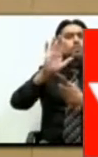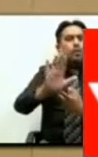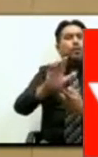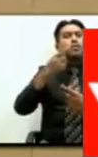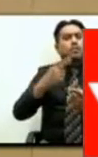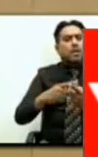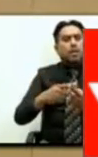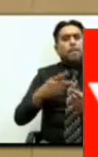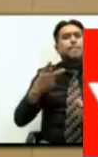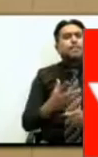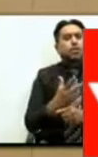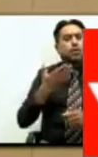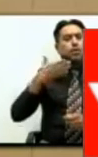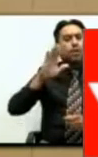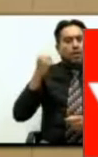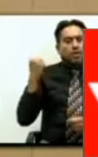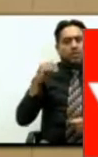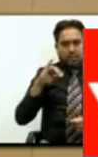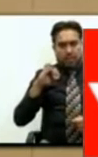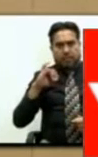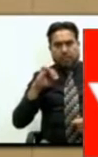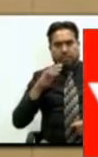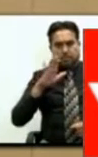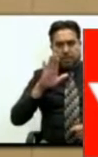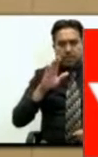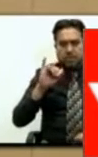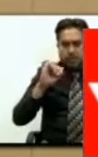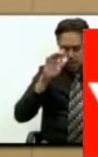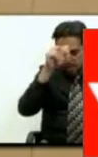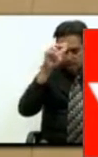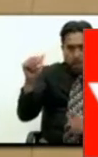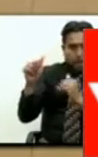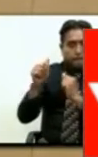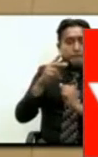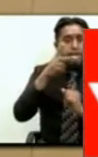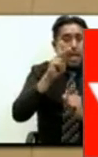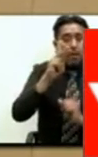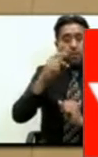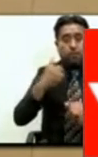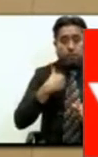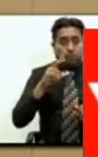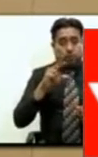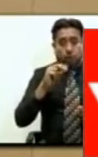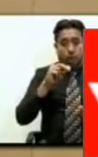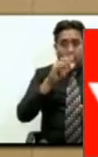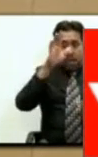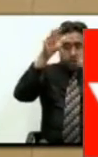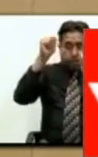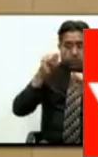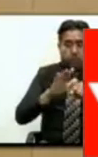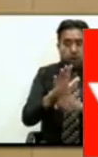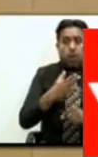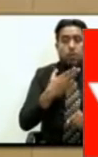aquí lo que sucedió y se y se denuncie sí pero lo que no estamos de acuerdo es que se